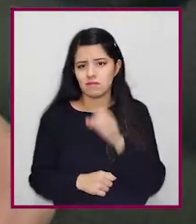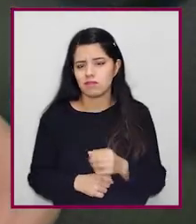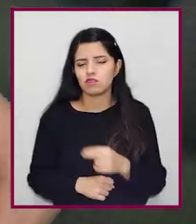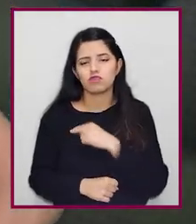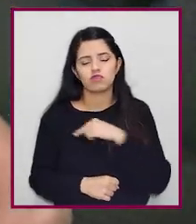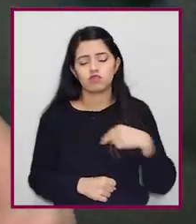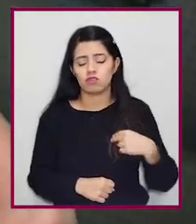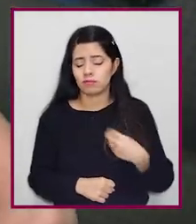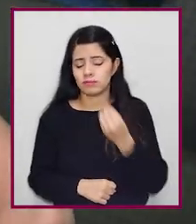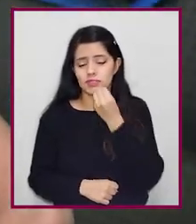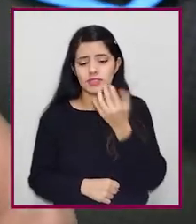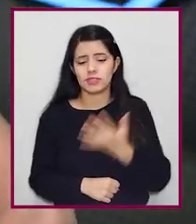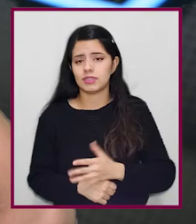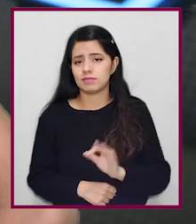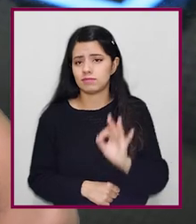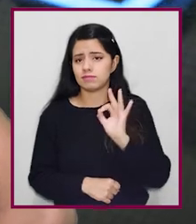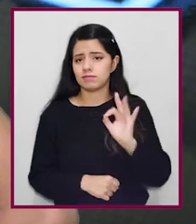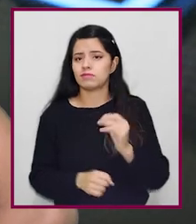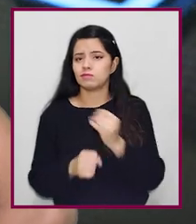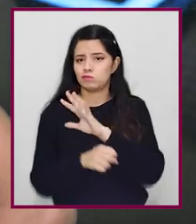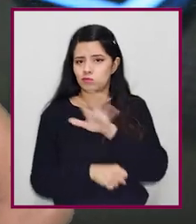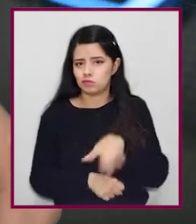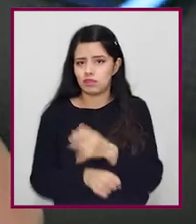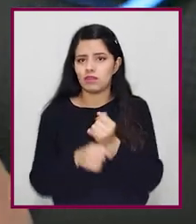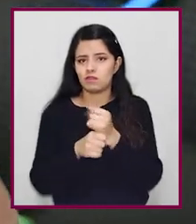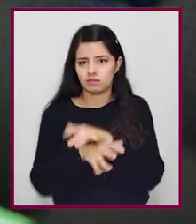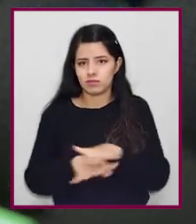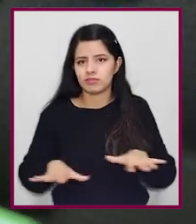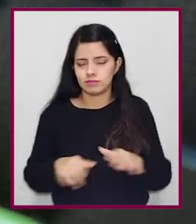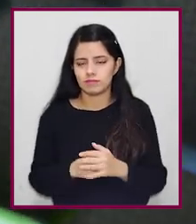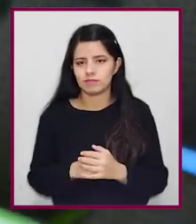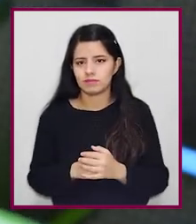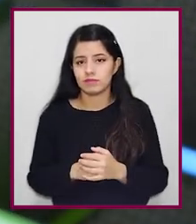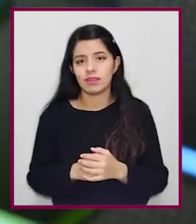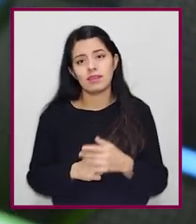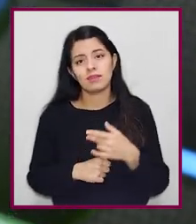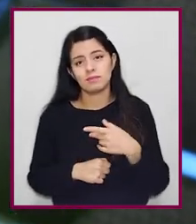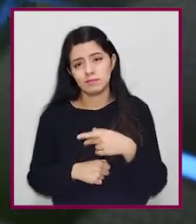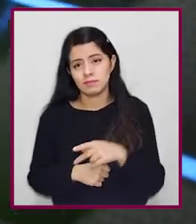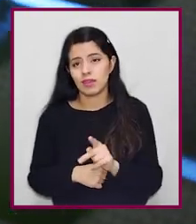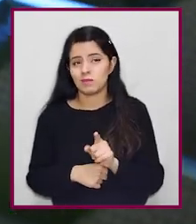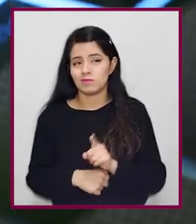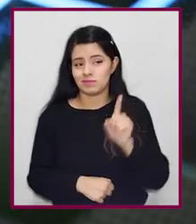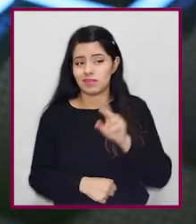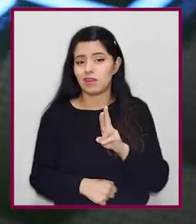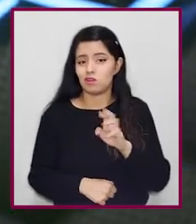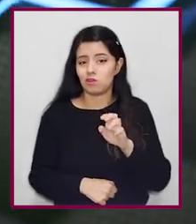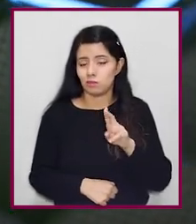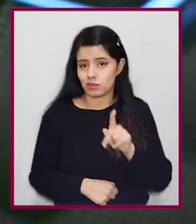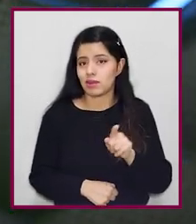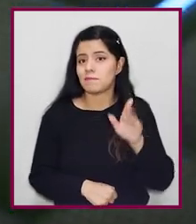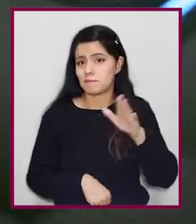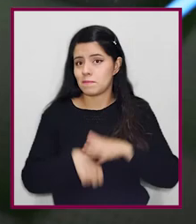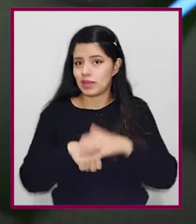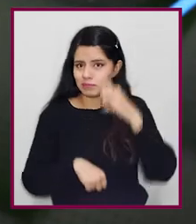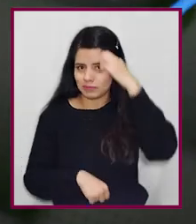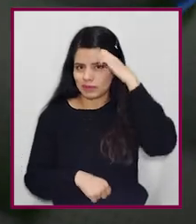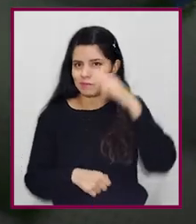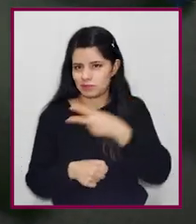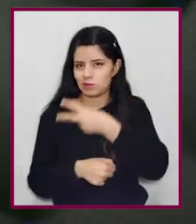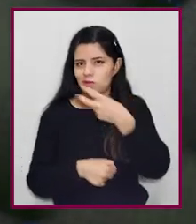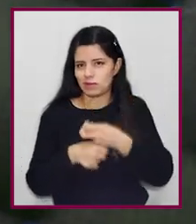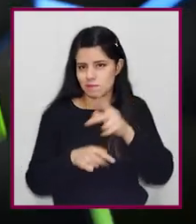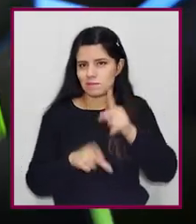bien chidos en esto de la búsqueda de información, Gaby. Pero obvio no tan chidos como Rubén Durán Soto. ¿Seguimos viendo la segunda parte